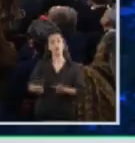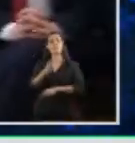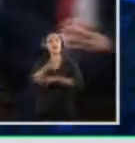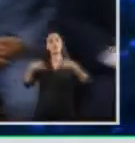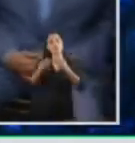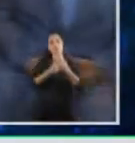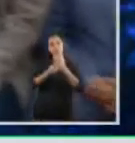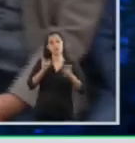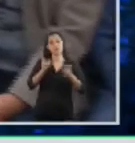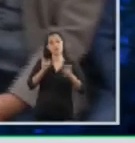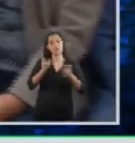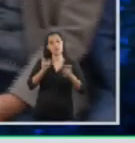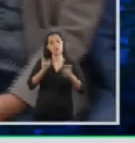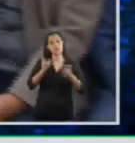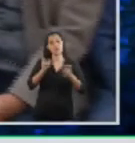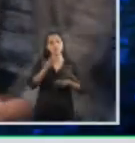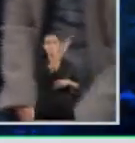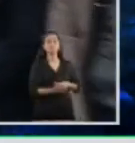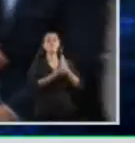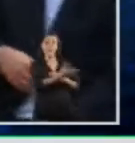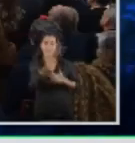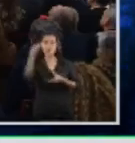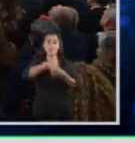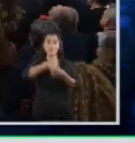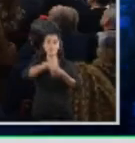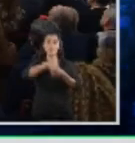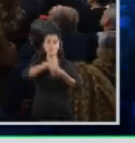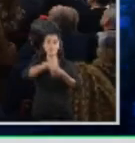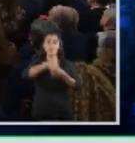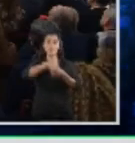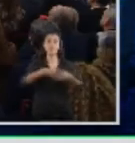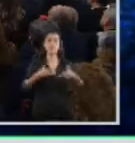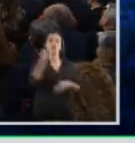hoy algunos analistas económicos que